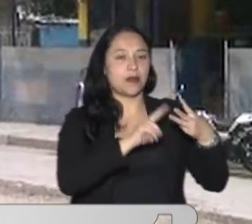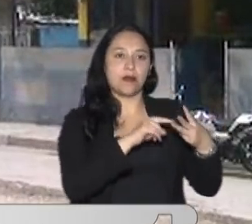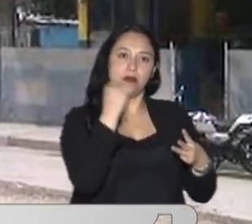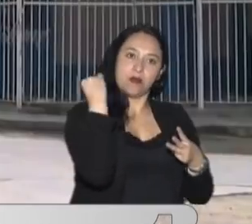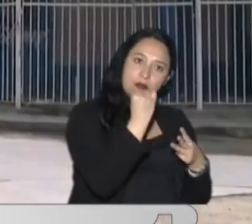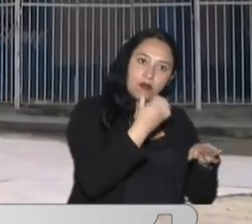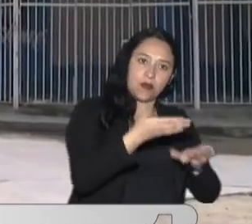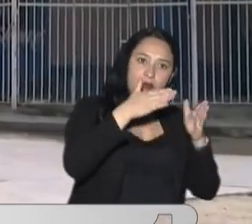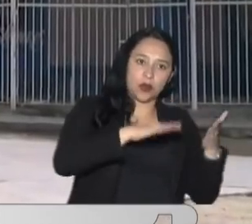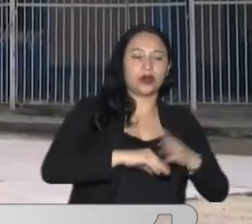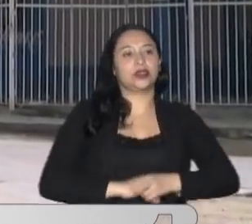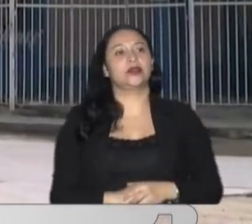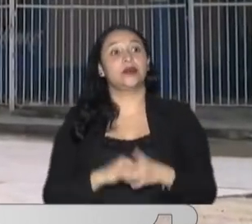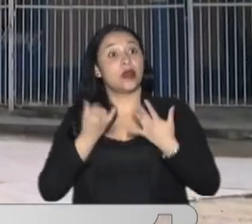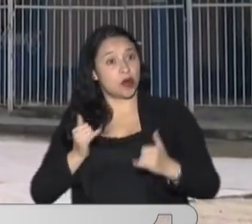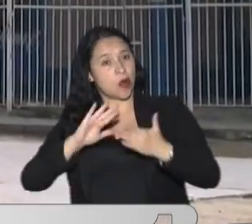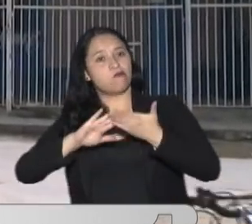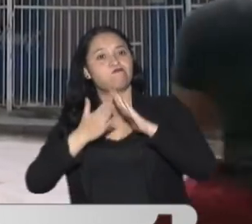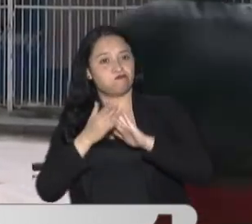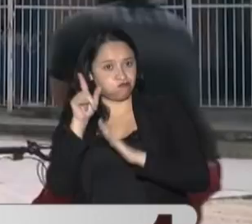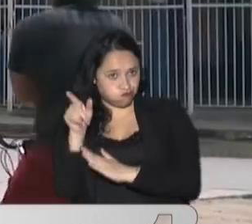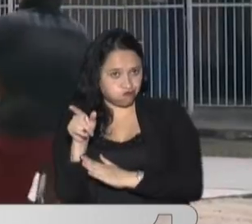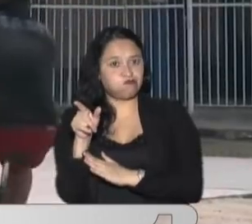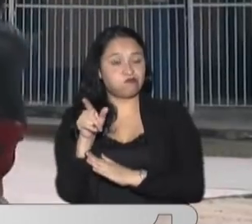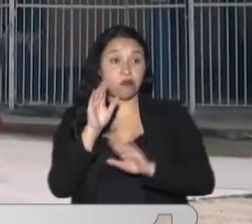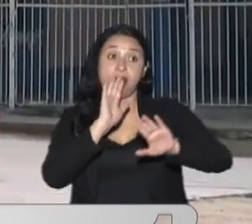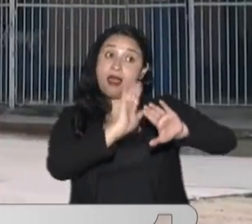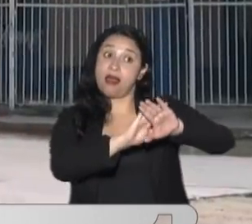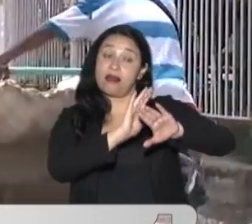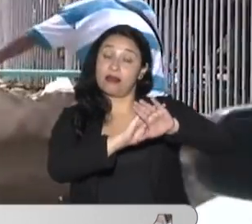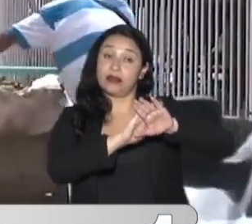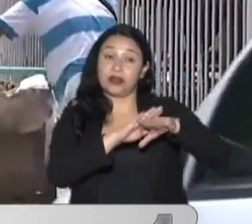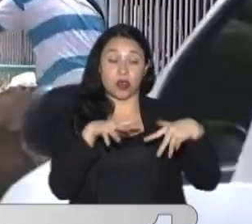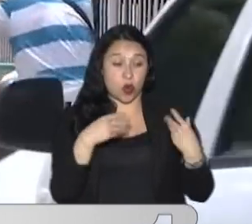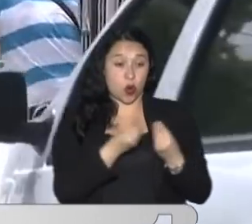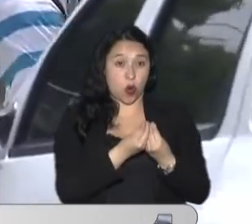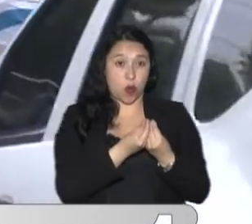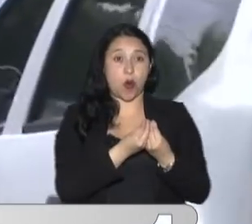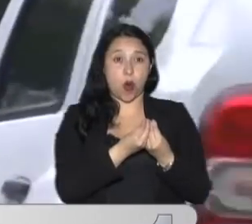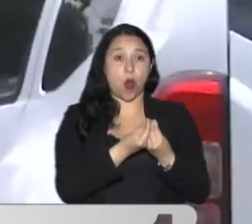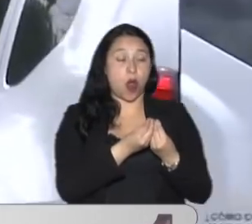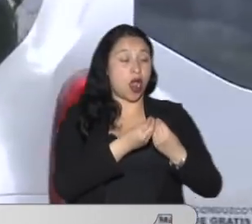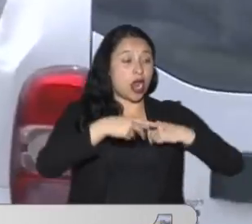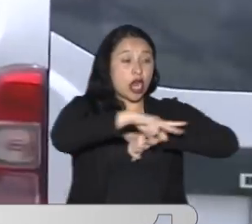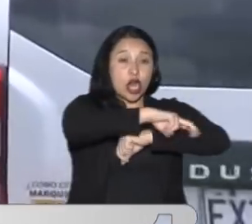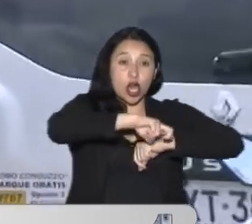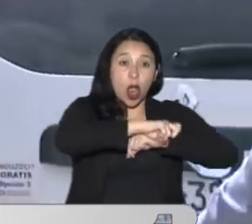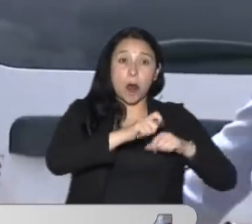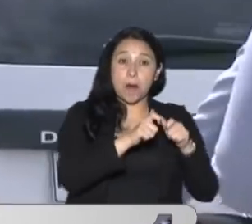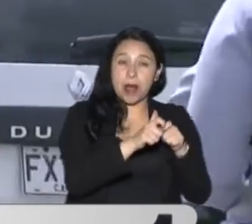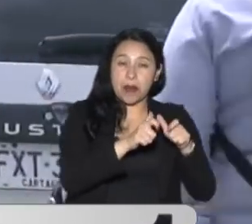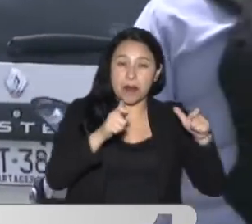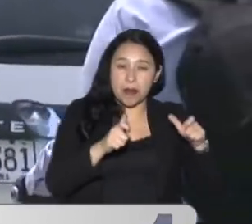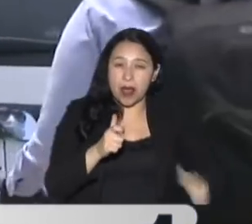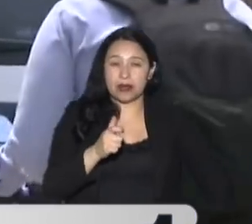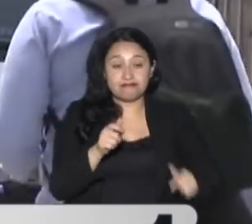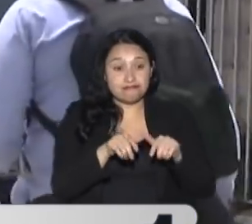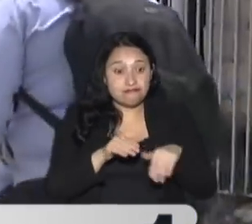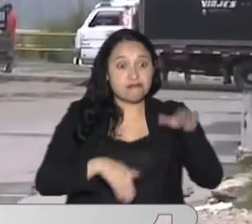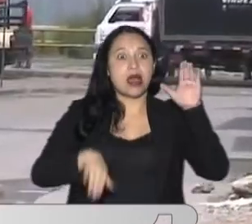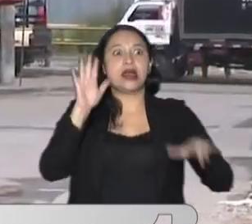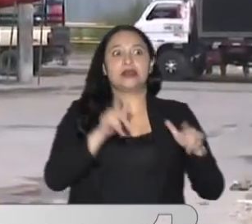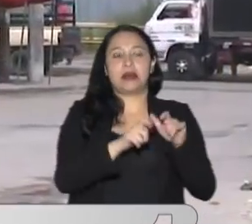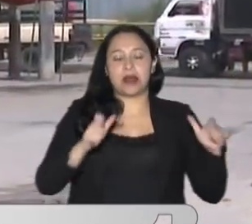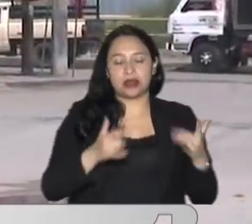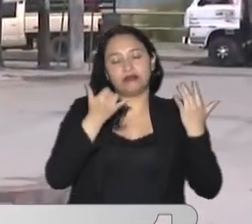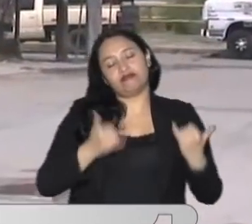que decir que la comunidad ha manifestado que la delincuencia ha aumentado en los últimos días, por lo que piden a las autoridades aumentar